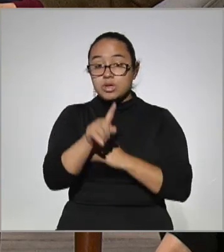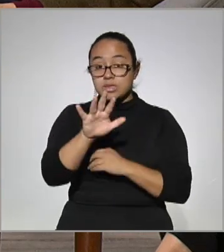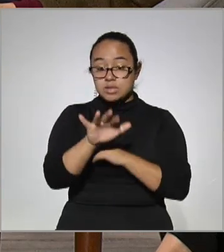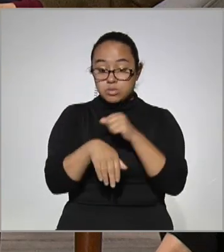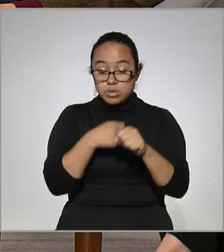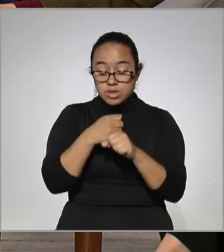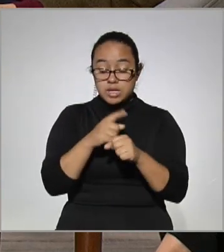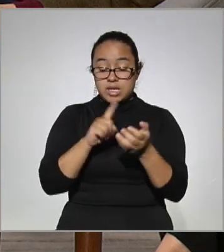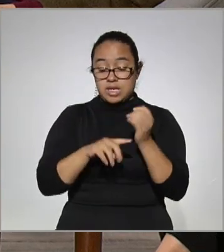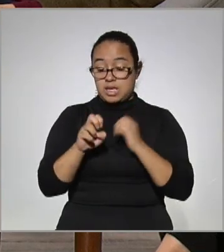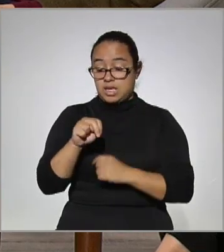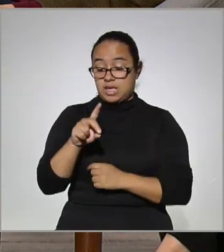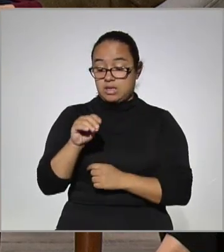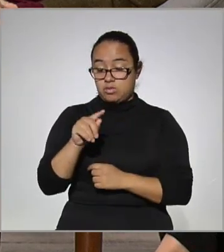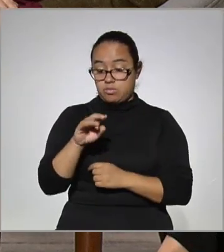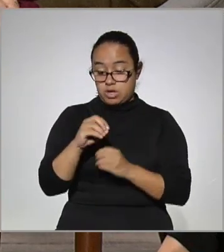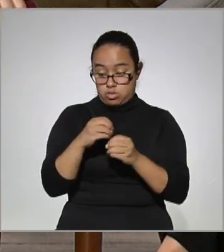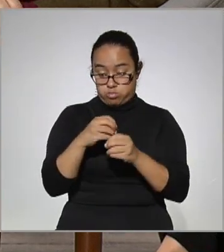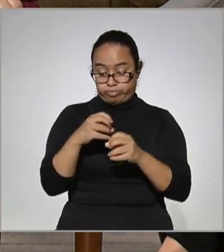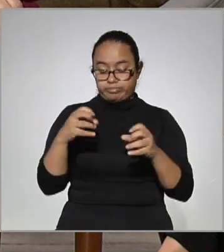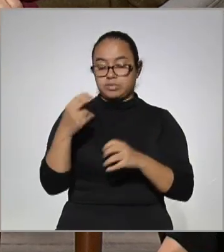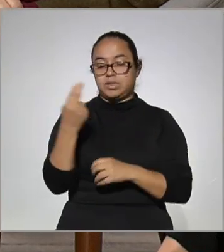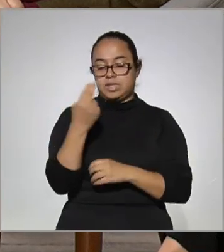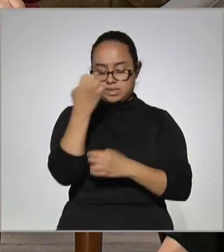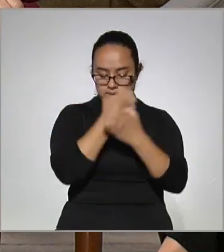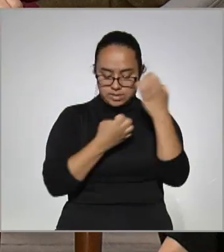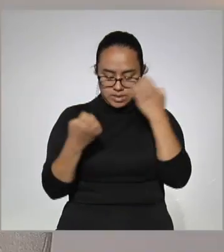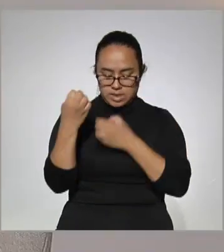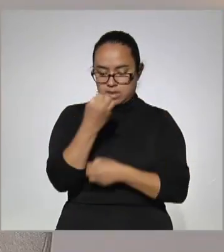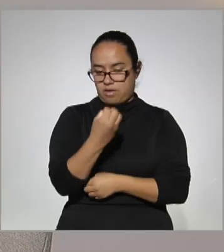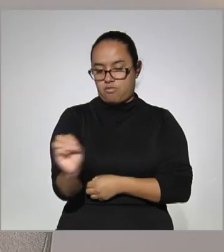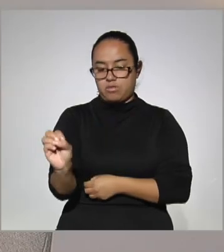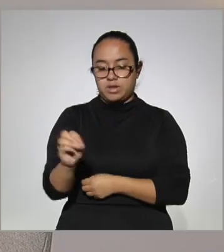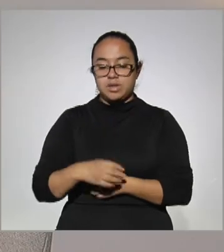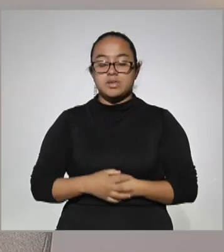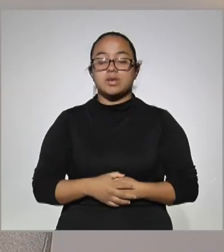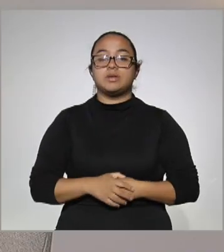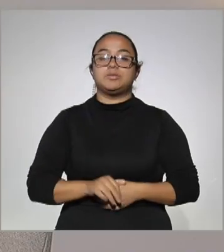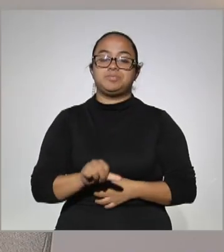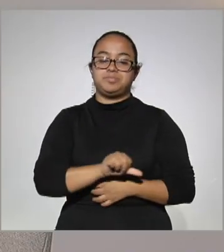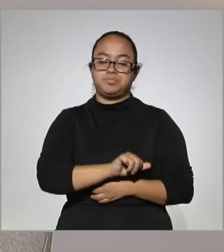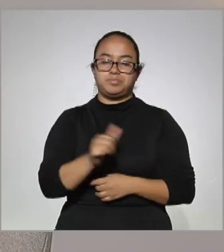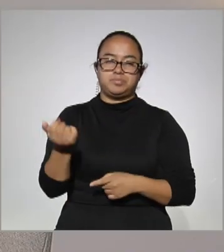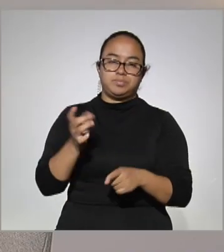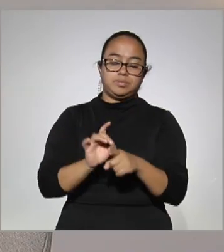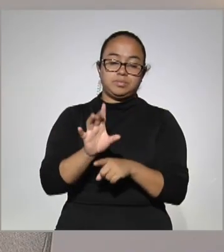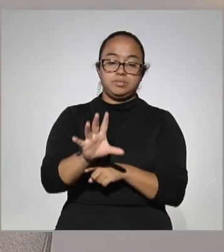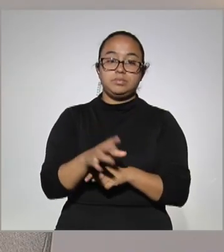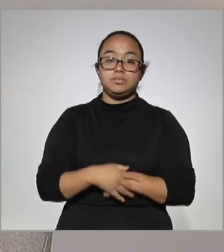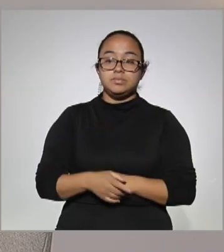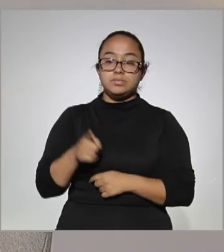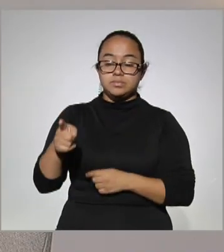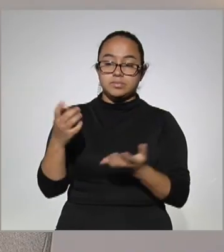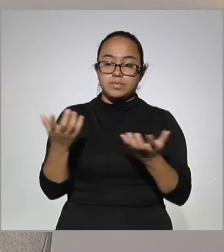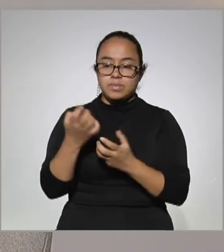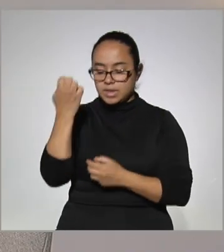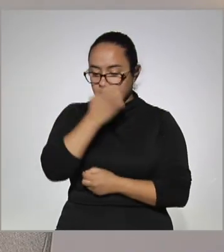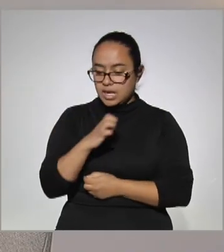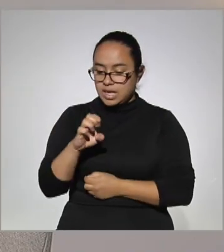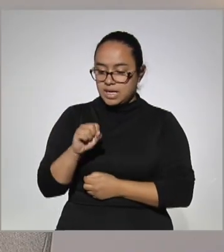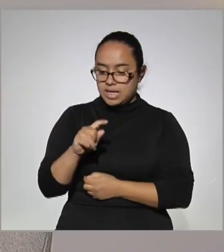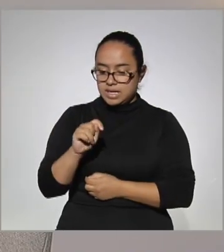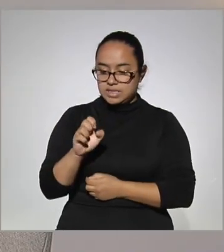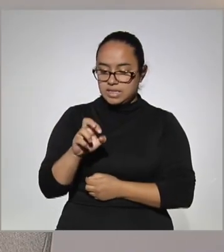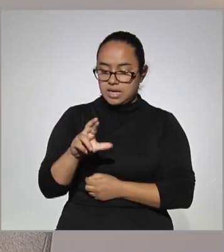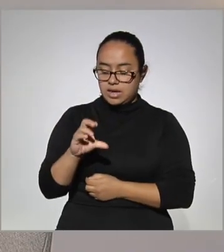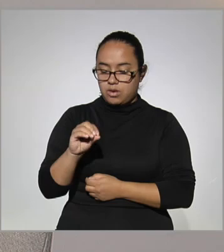tienes engrosado el neumómetro, hay que estudiarte. Okay. Perfecto. Araceli Carmona nos comparte que le hicieron histerectomía y a los